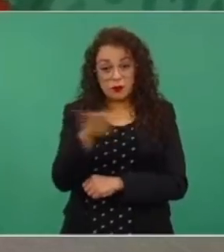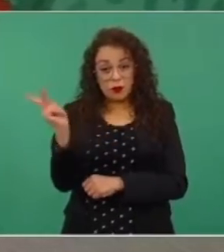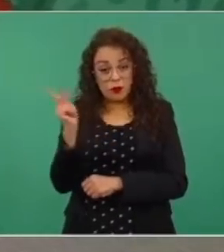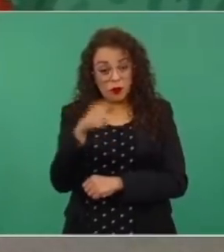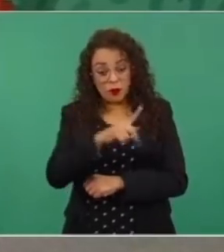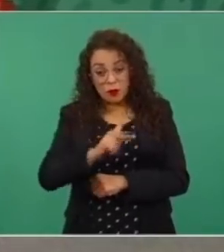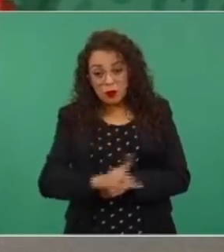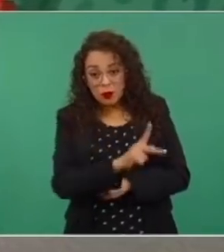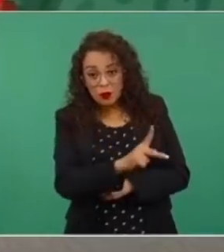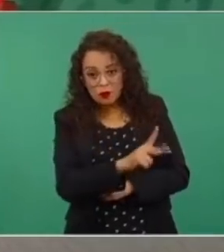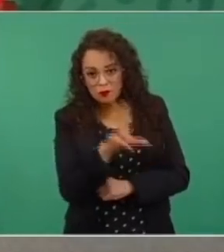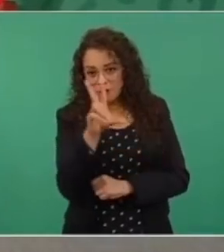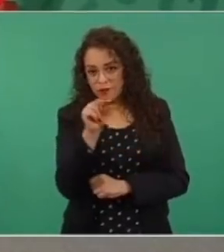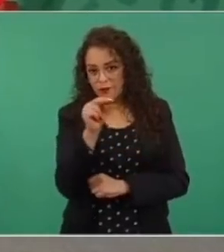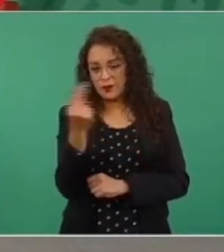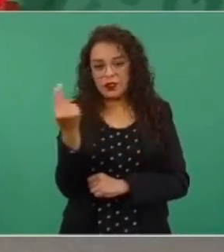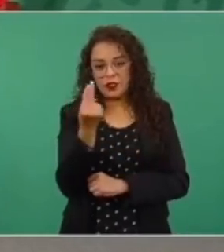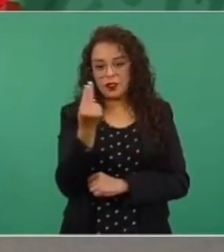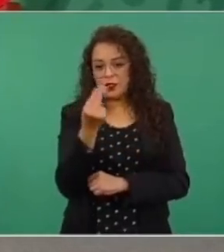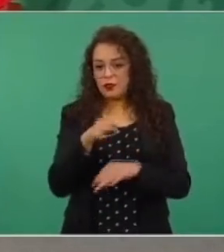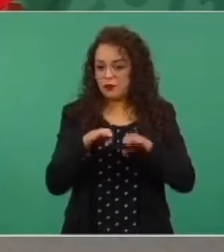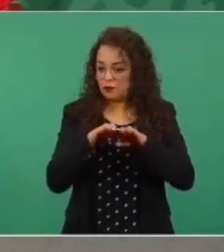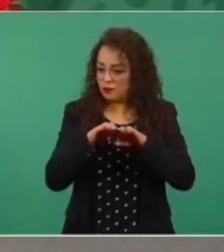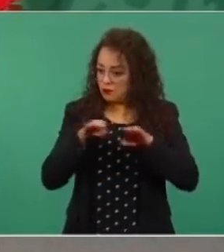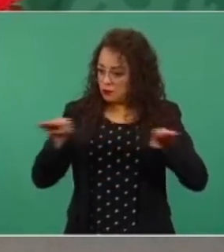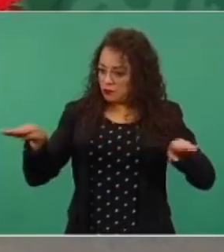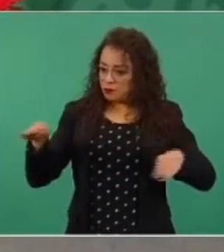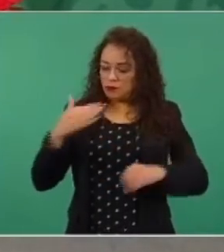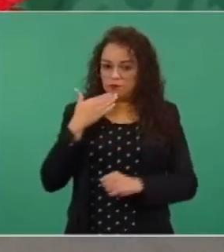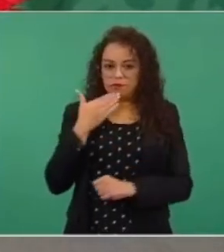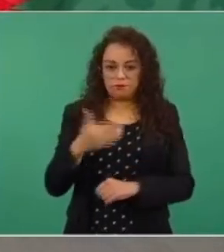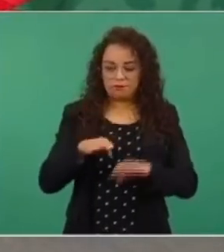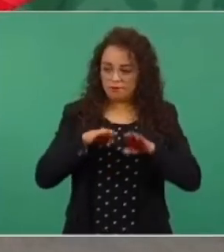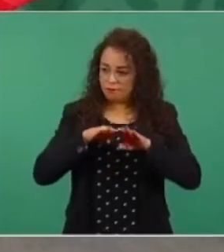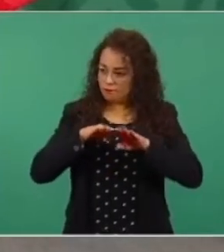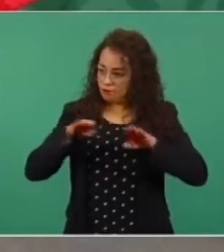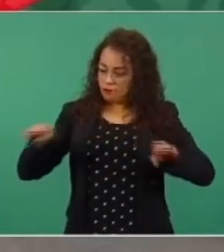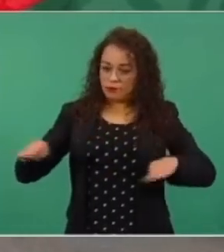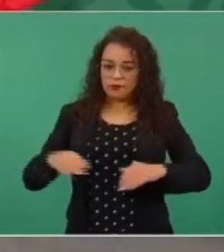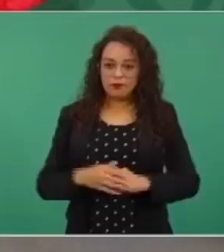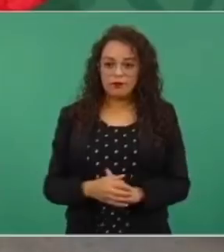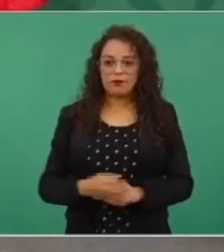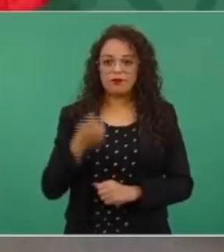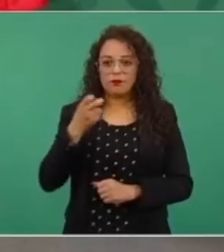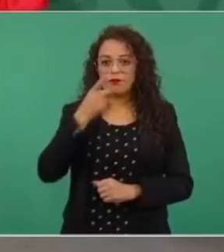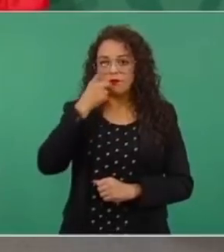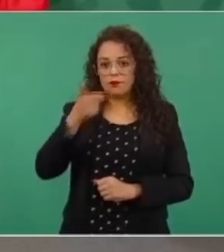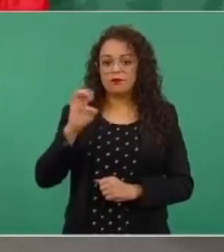La justa medianía, lo que decía el presidente Juárez,